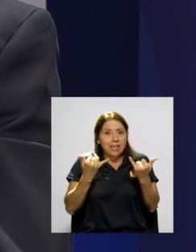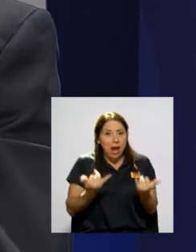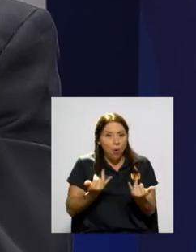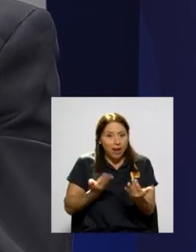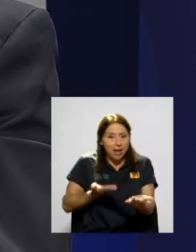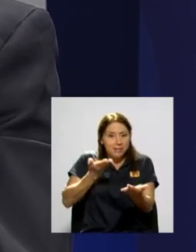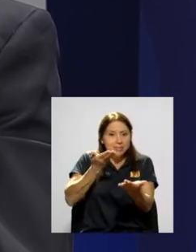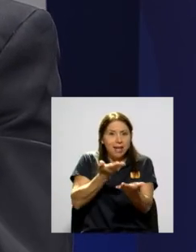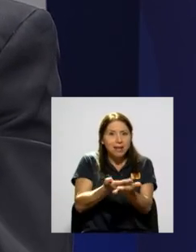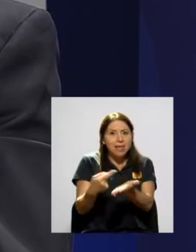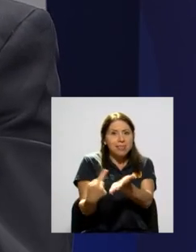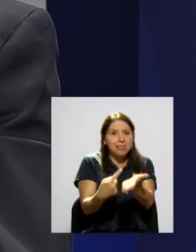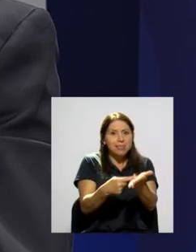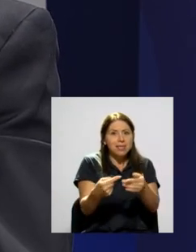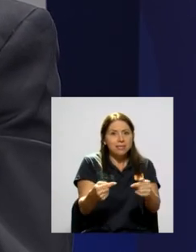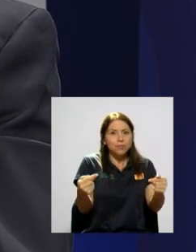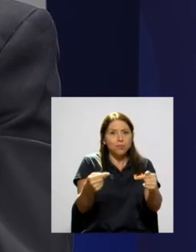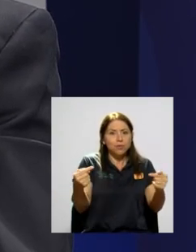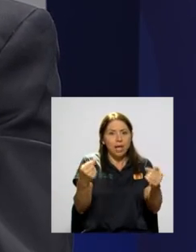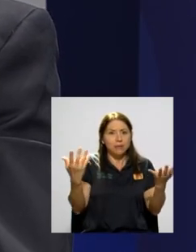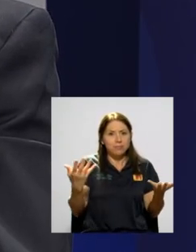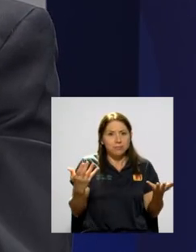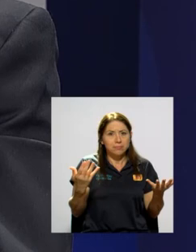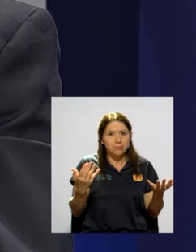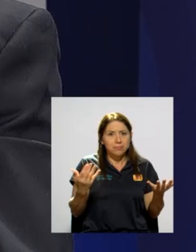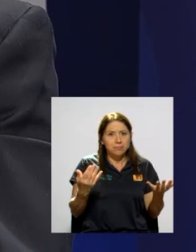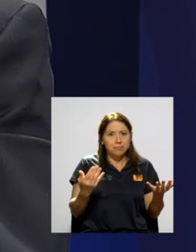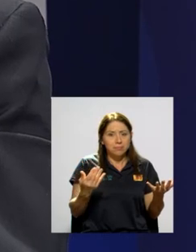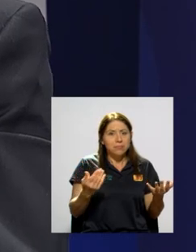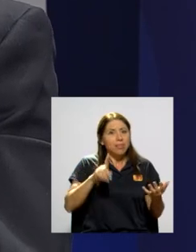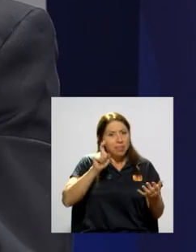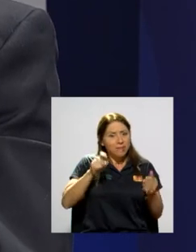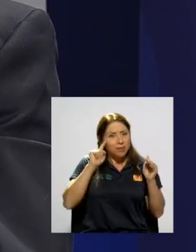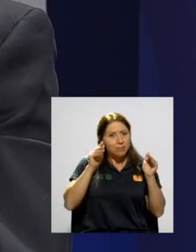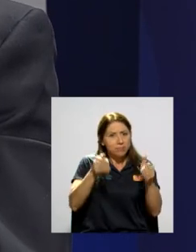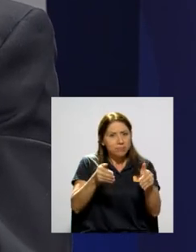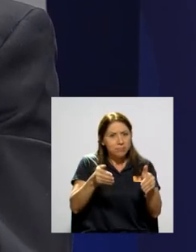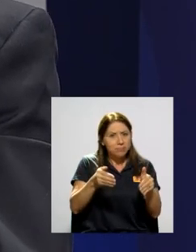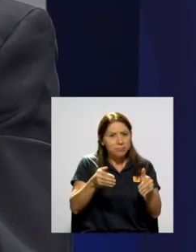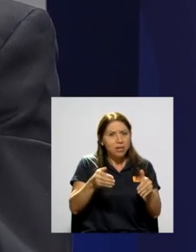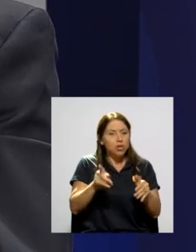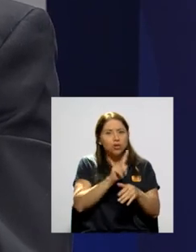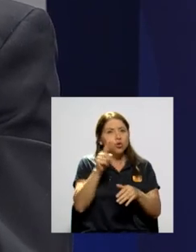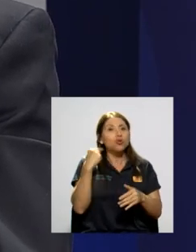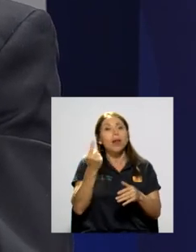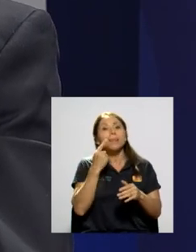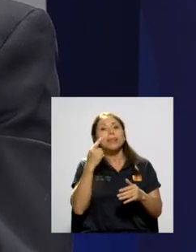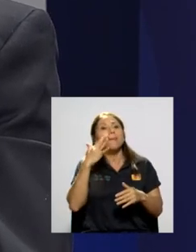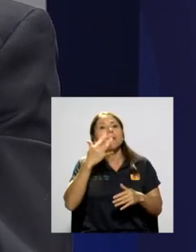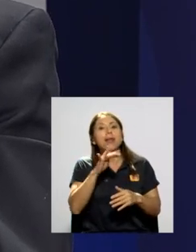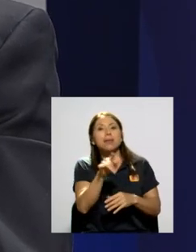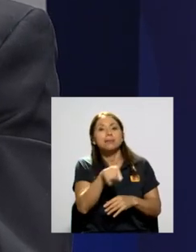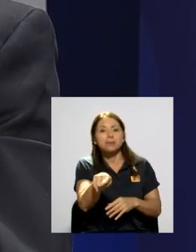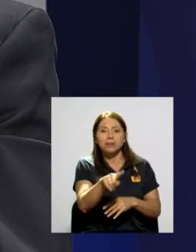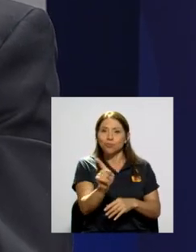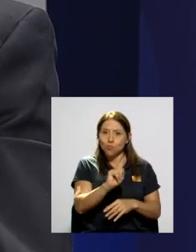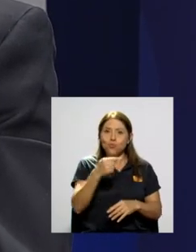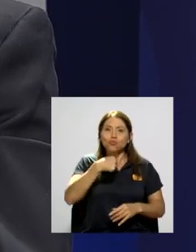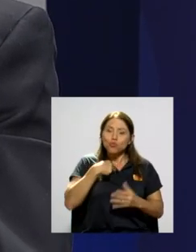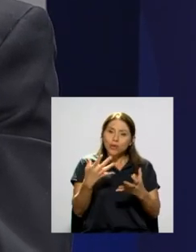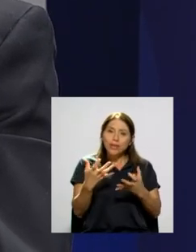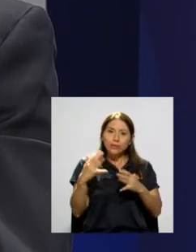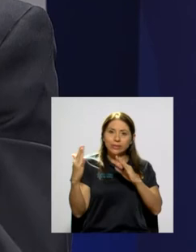pudiéramos entramparnos solamente con la imagen. Yo quiero tener esperanza, no cabe duda. Me parece que nos corresponde tener esa